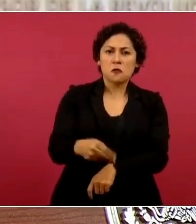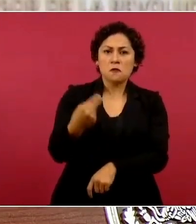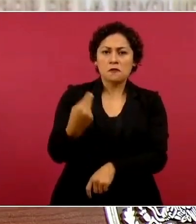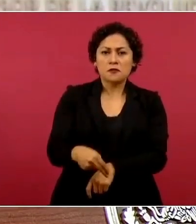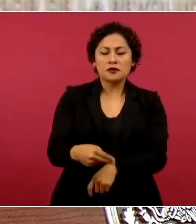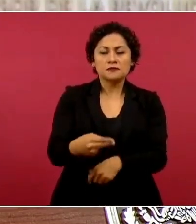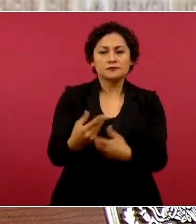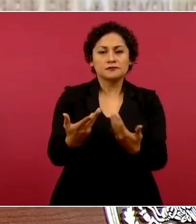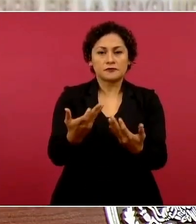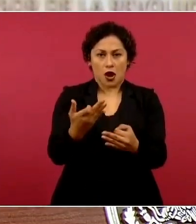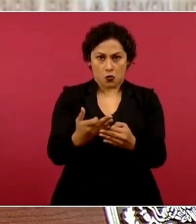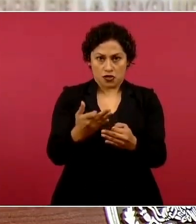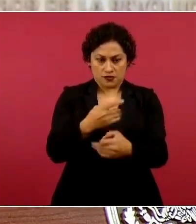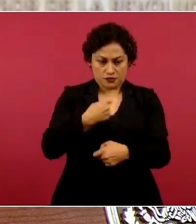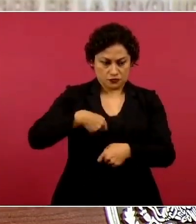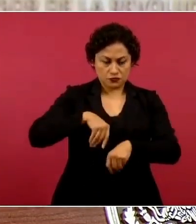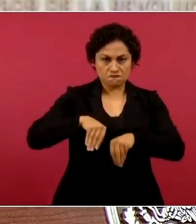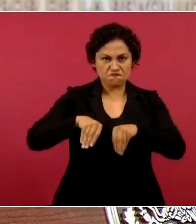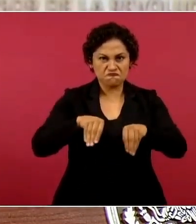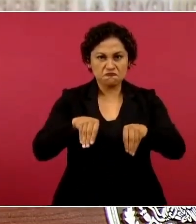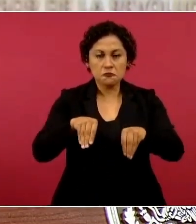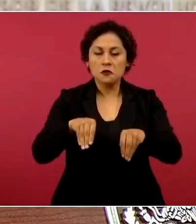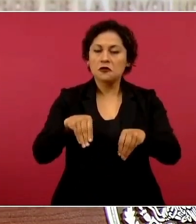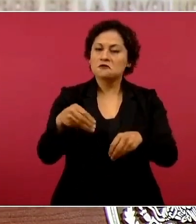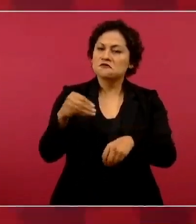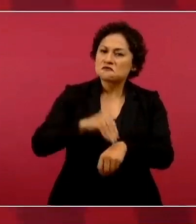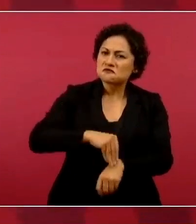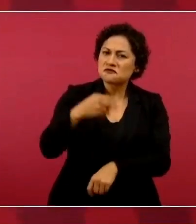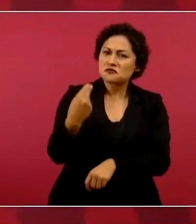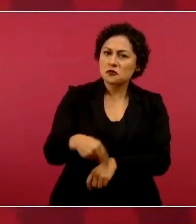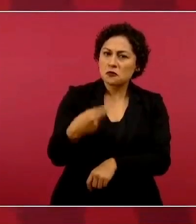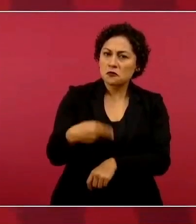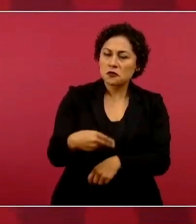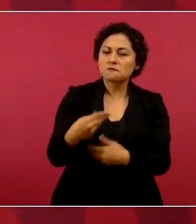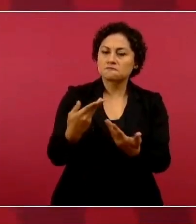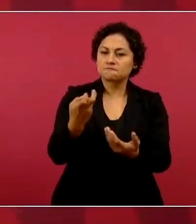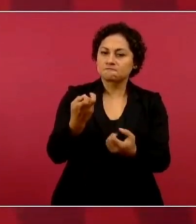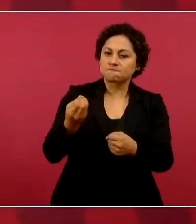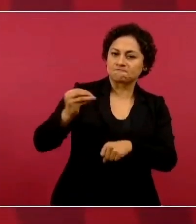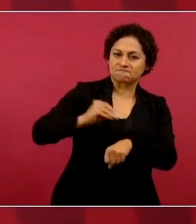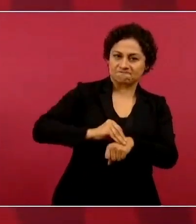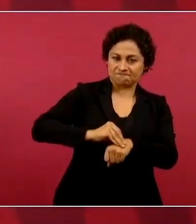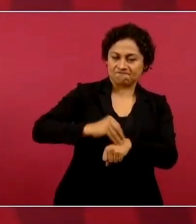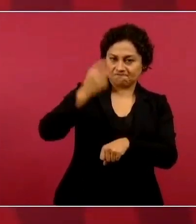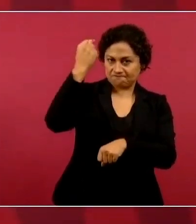lo que estamos haciendo. Y después de pensarlo,